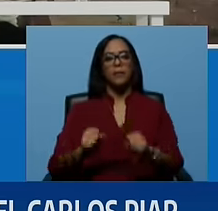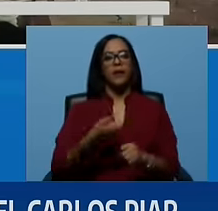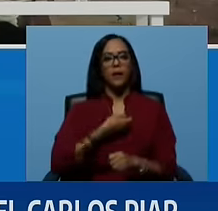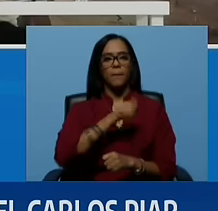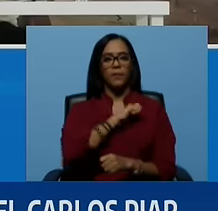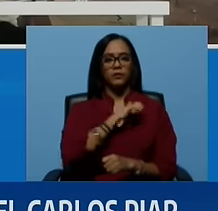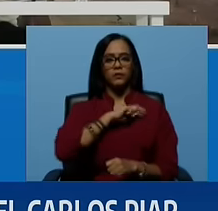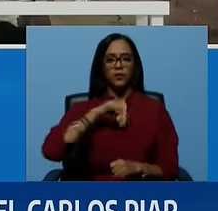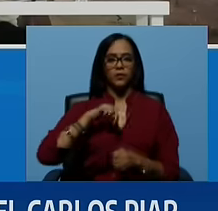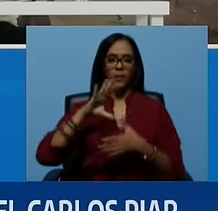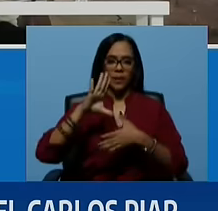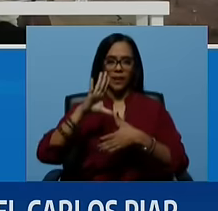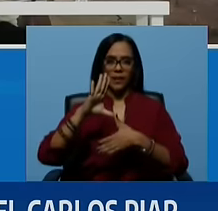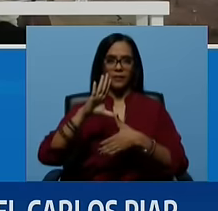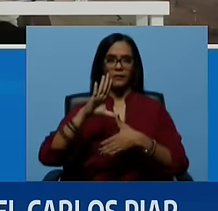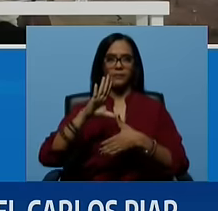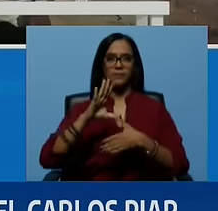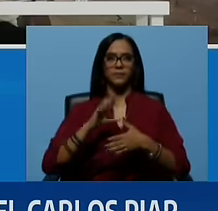nuestra